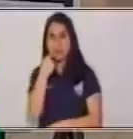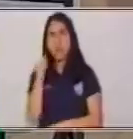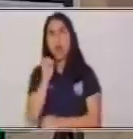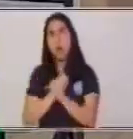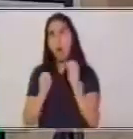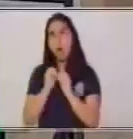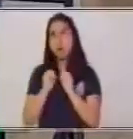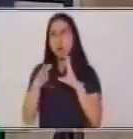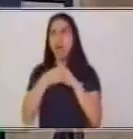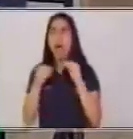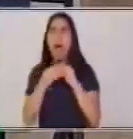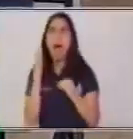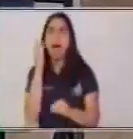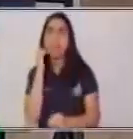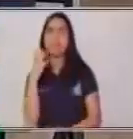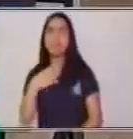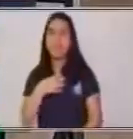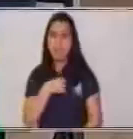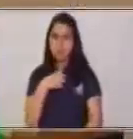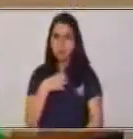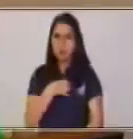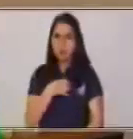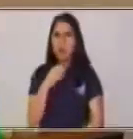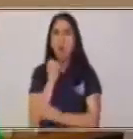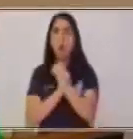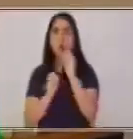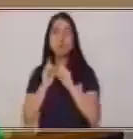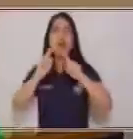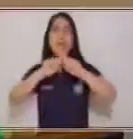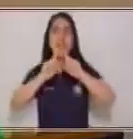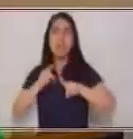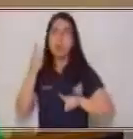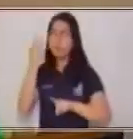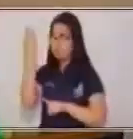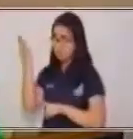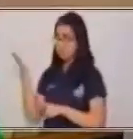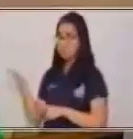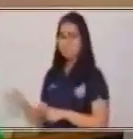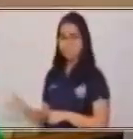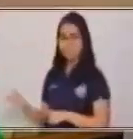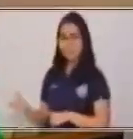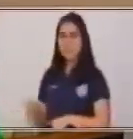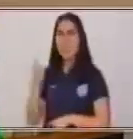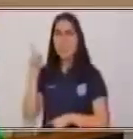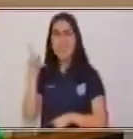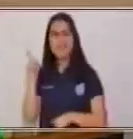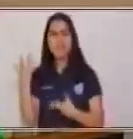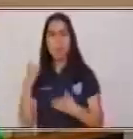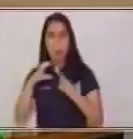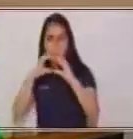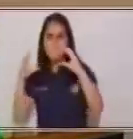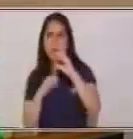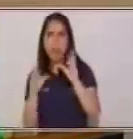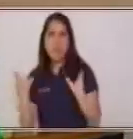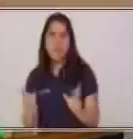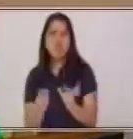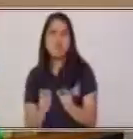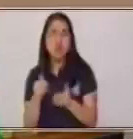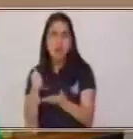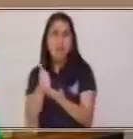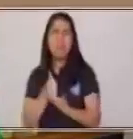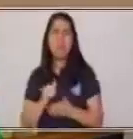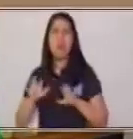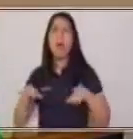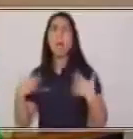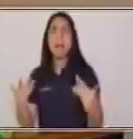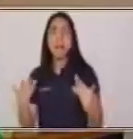analogía. Los párrafos de conclusión sirven para poner al final, se colocan siempre al final, y como